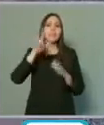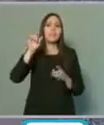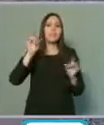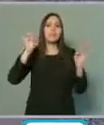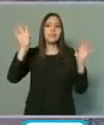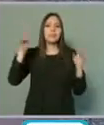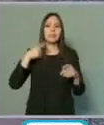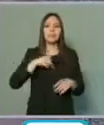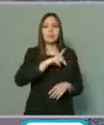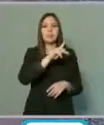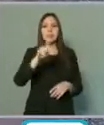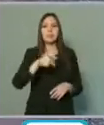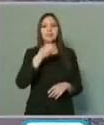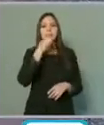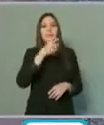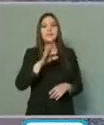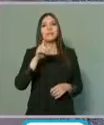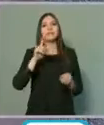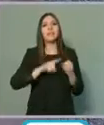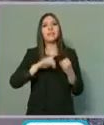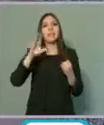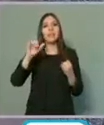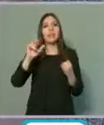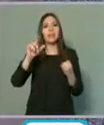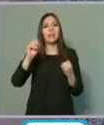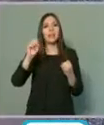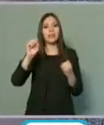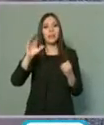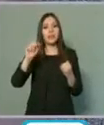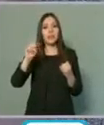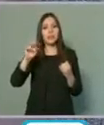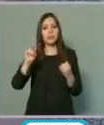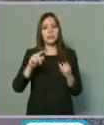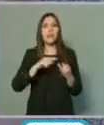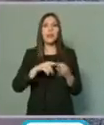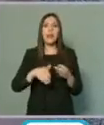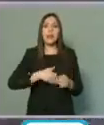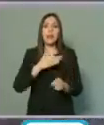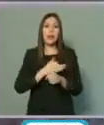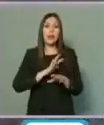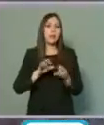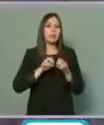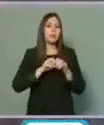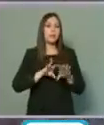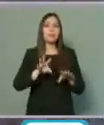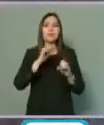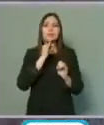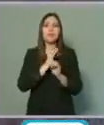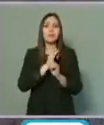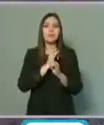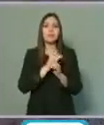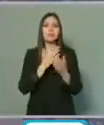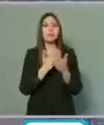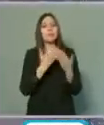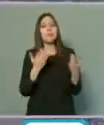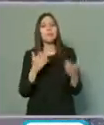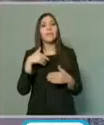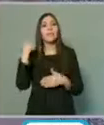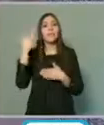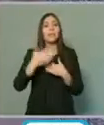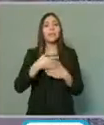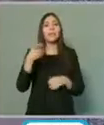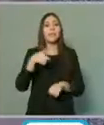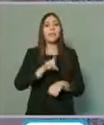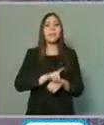personas maravillosas, Carlos Castro, Ismael Gallegos, que es el productor musical. Ahorita está disponible en todas las plataformas y te quiero contar que el